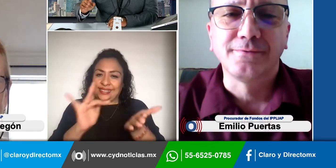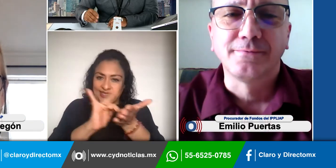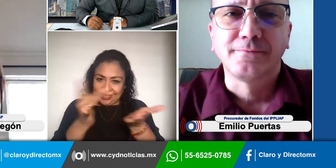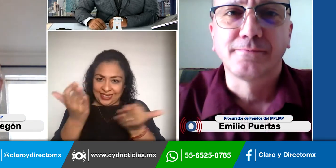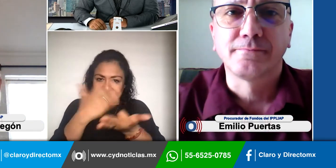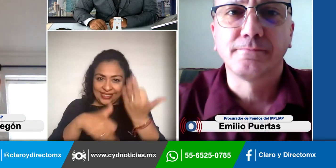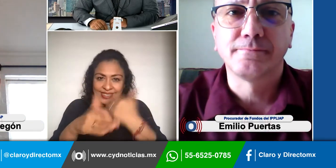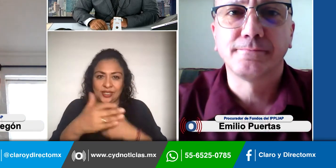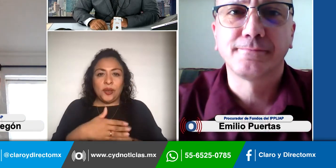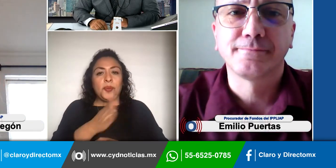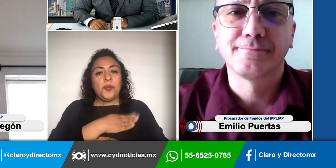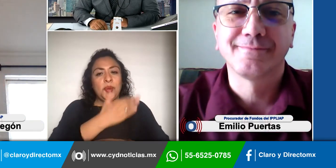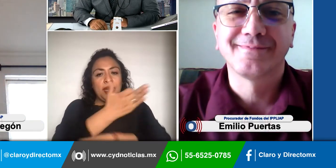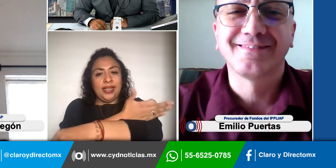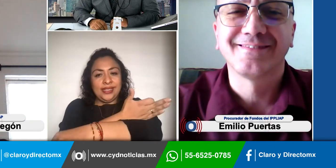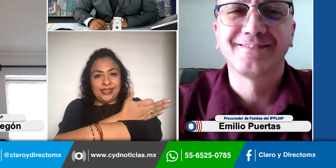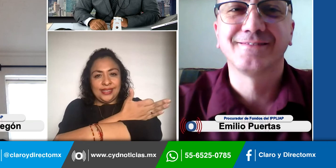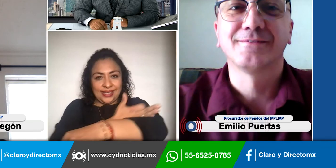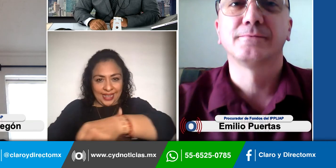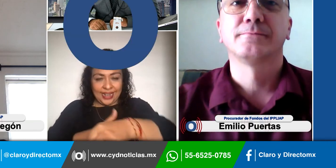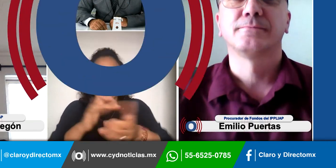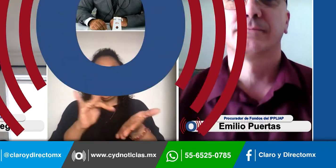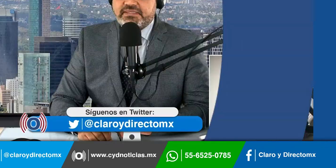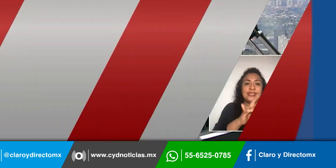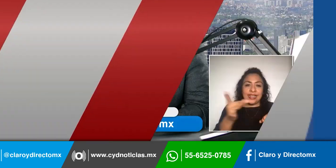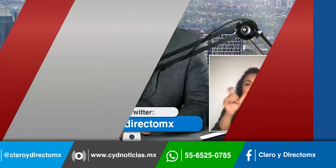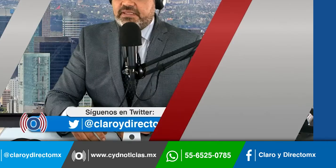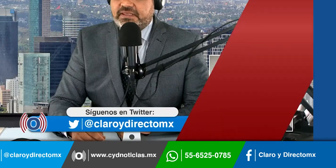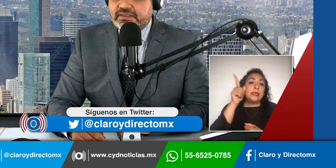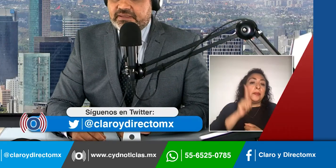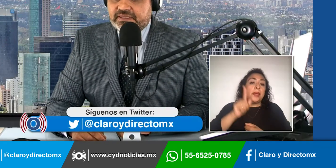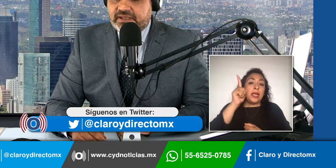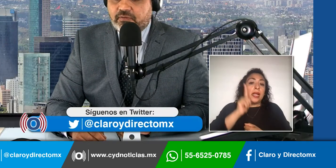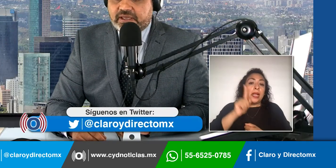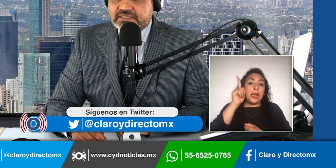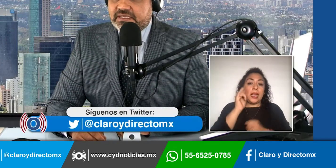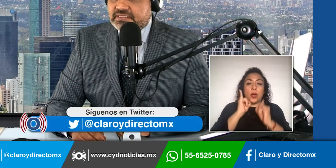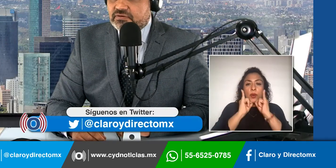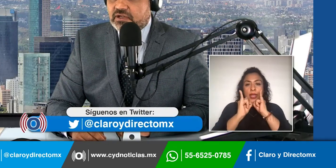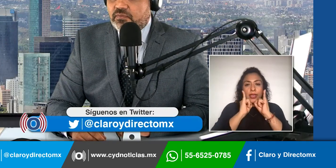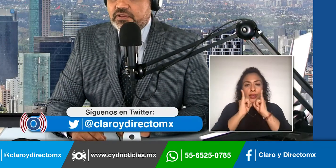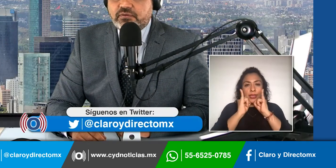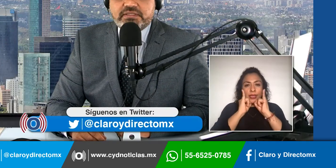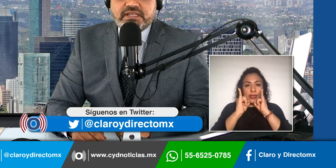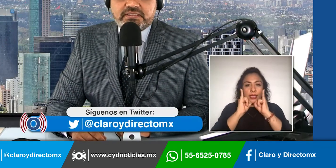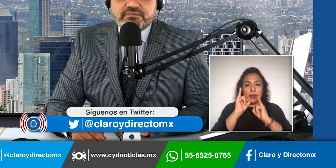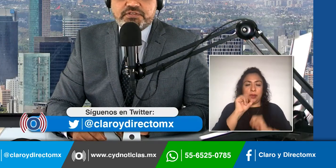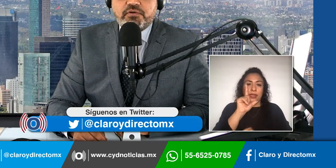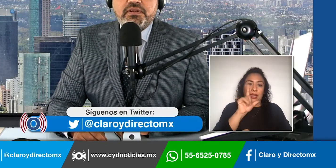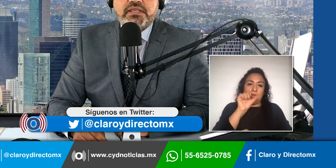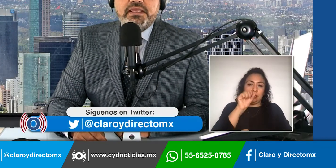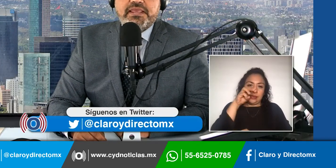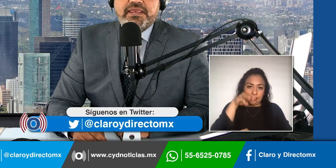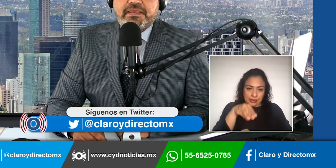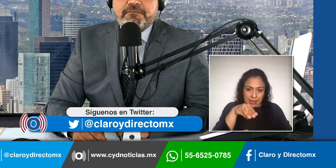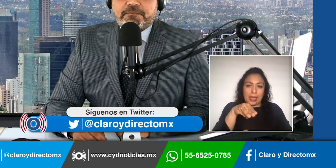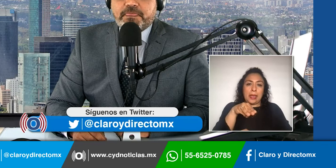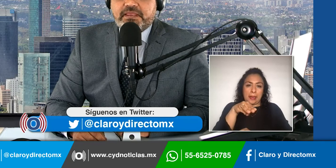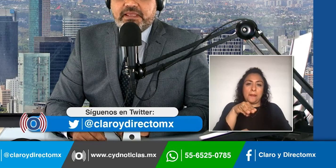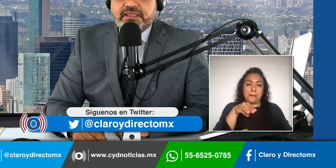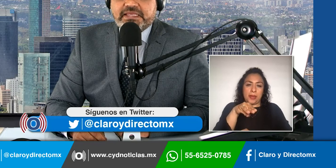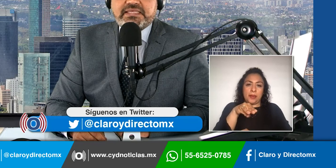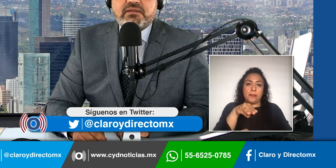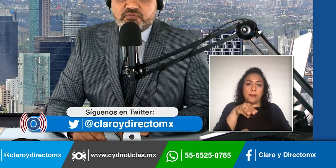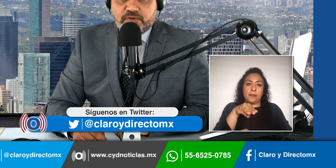buena tarde. Gracias, gracias también a Laura Regis, intérprete del lenguaje de señas, nos acompañó durante la transmisión, y